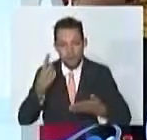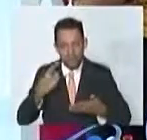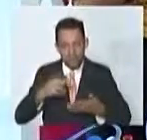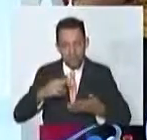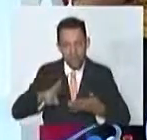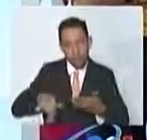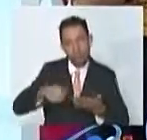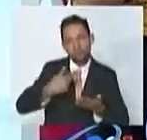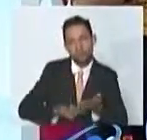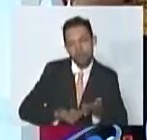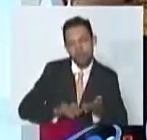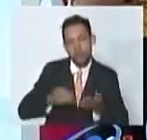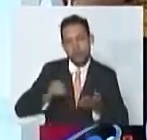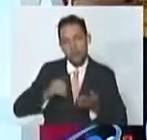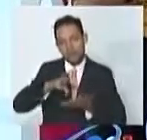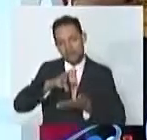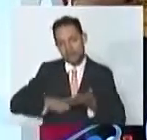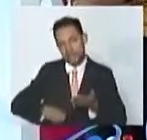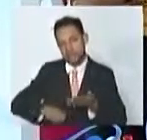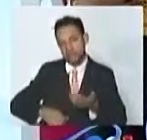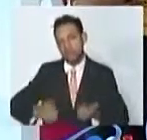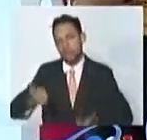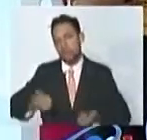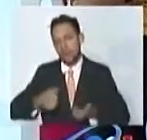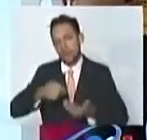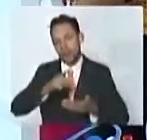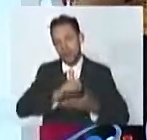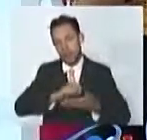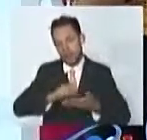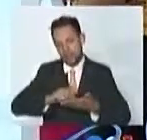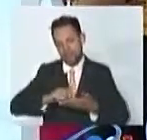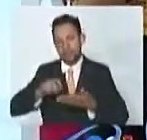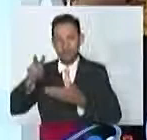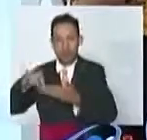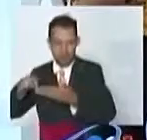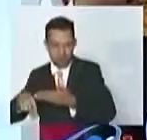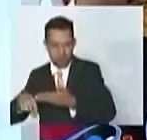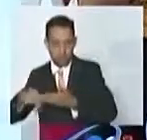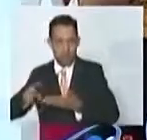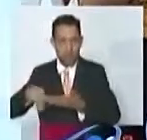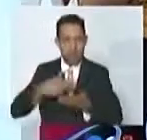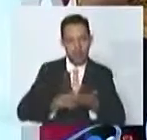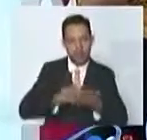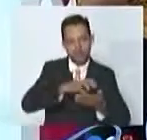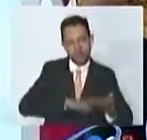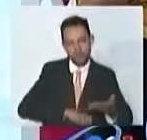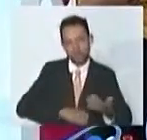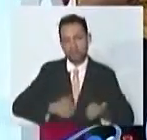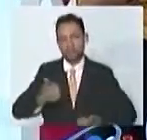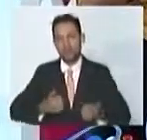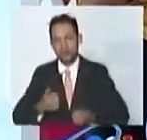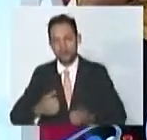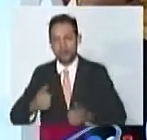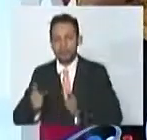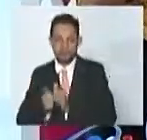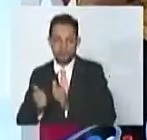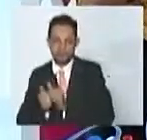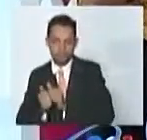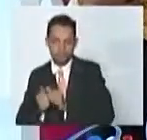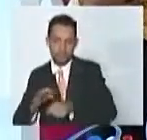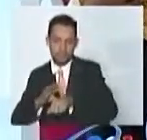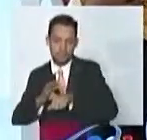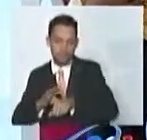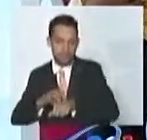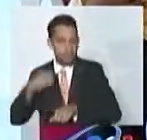inversiones, disociaciones en la escritura y también en la lectura. Entonces ahí entra pues la fonoaudióloga a